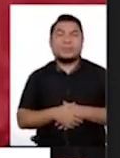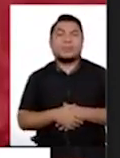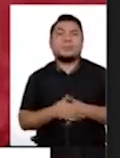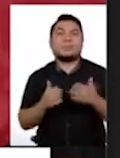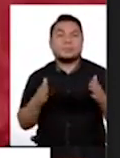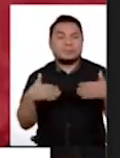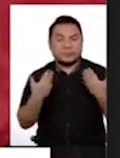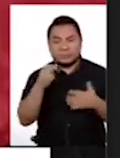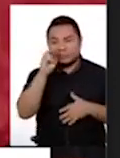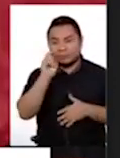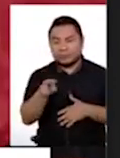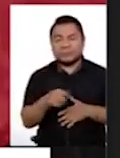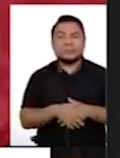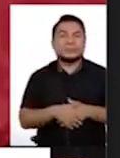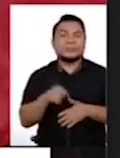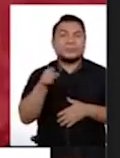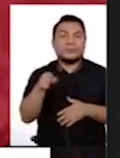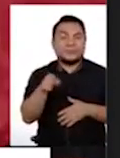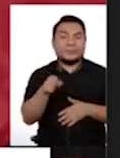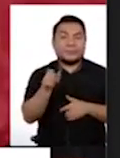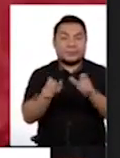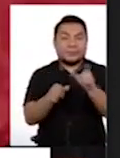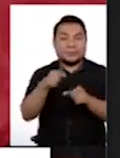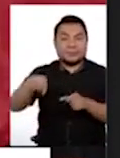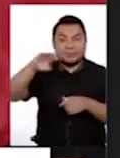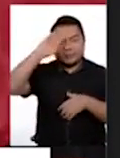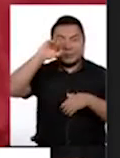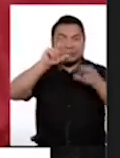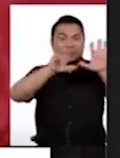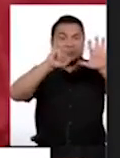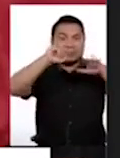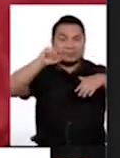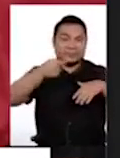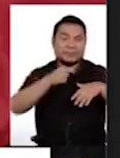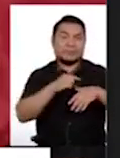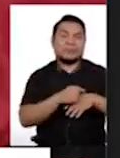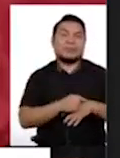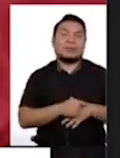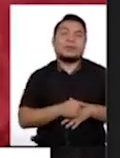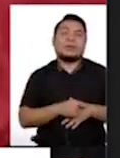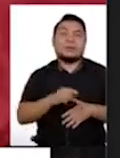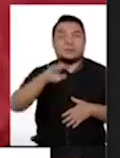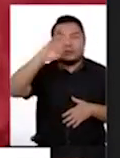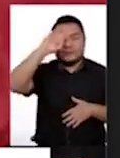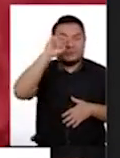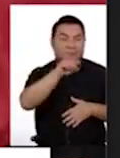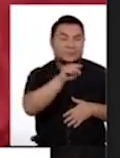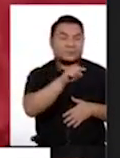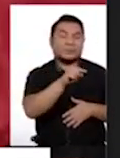podemos apreciar que de esos 76.000 con el virus,